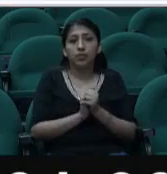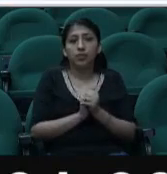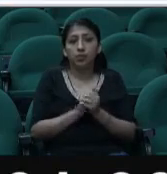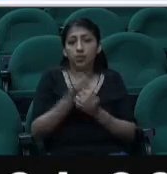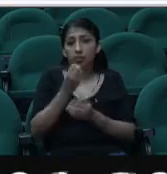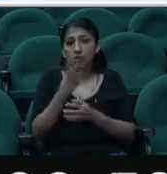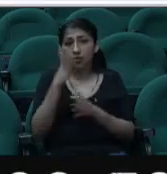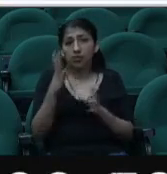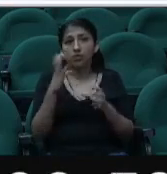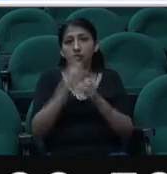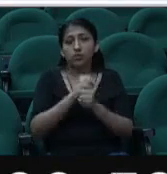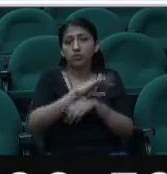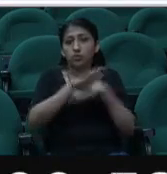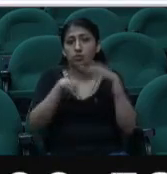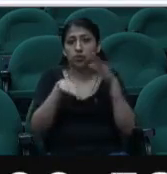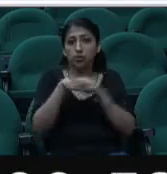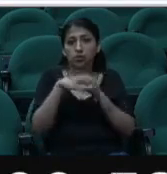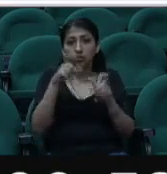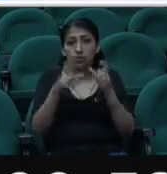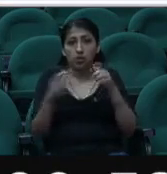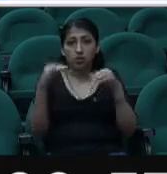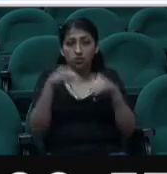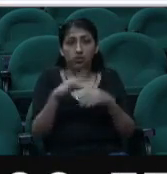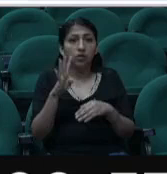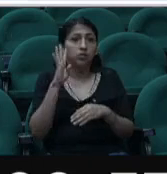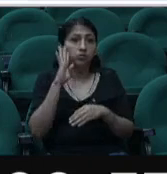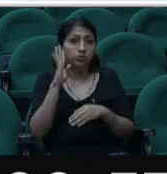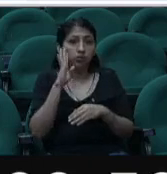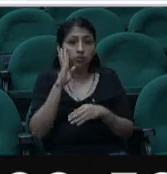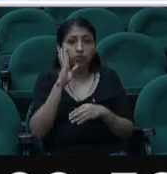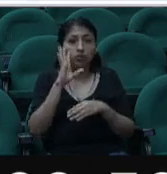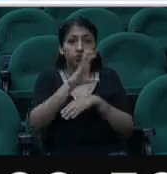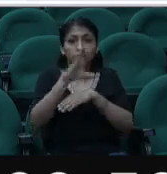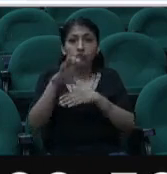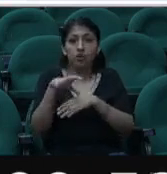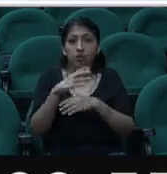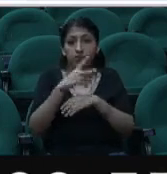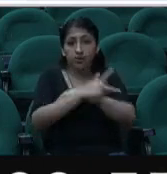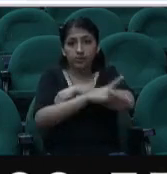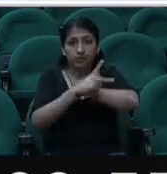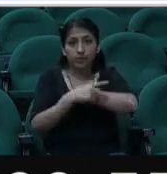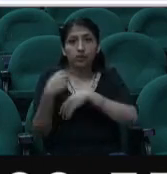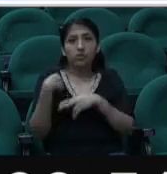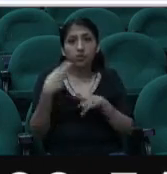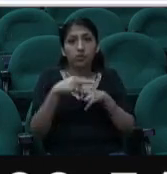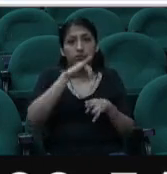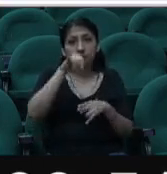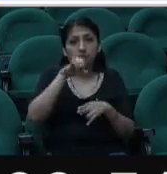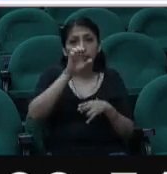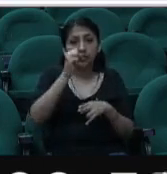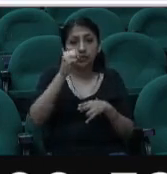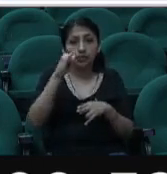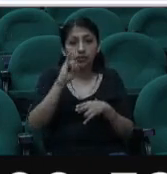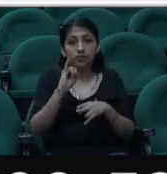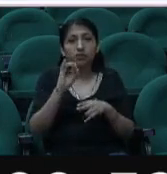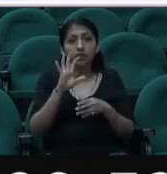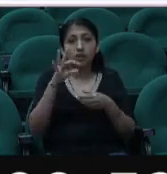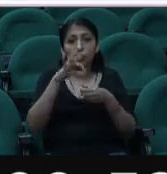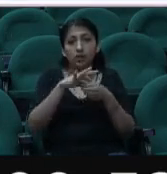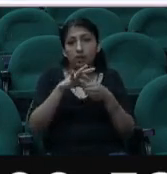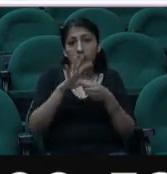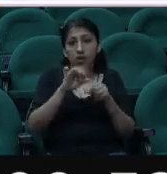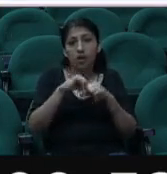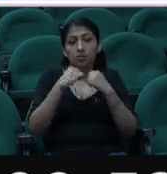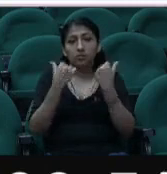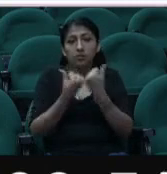muy buenas noches con todos los presentes y quienes nos escuchan ciudadanos de castas soy recién gran candidata a la asamblea por el